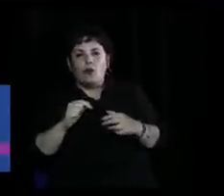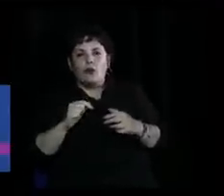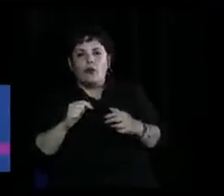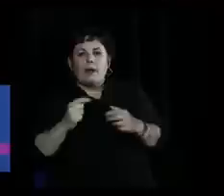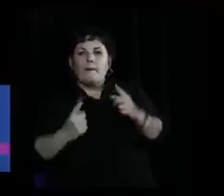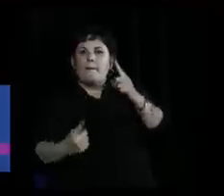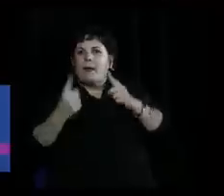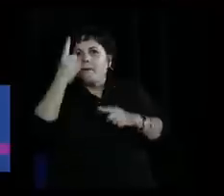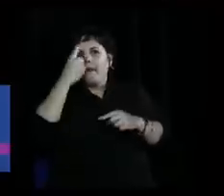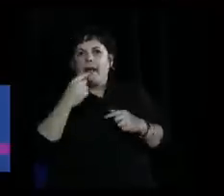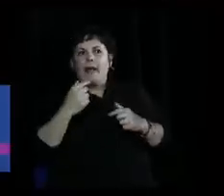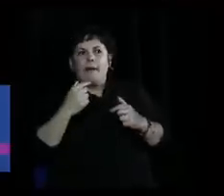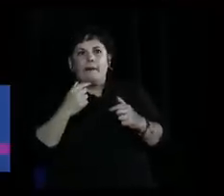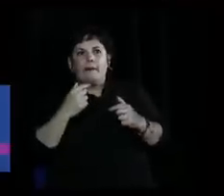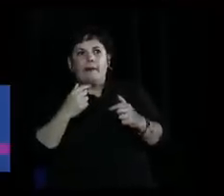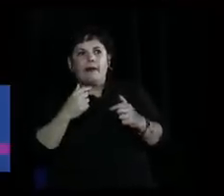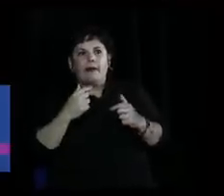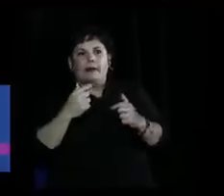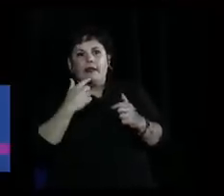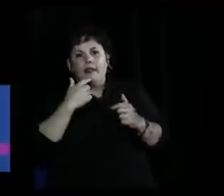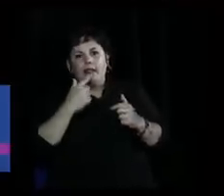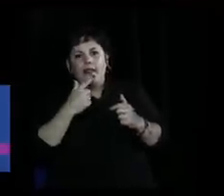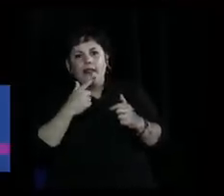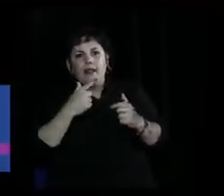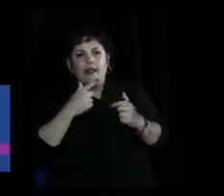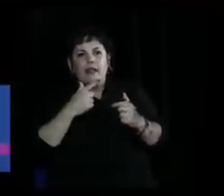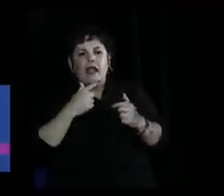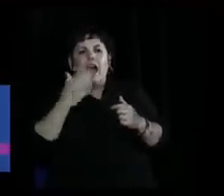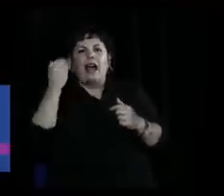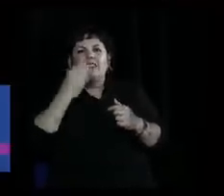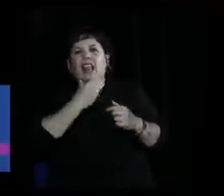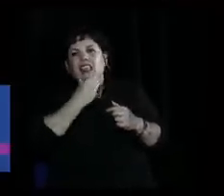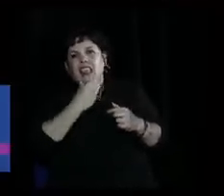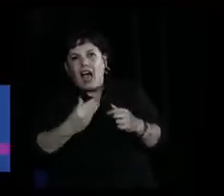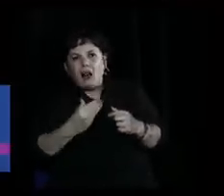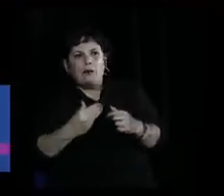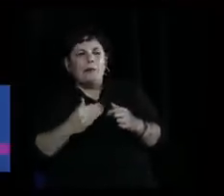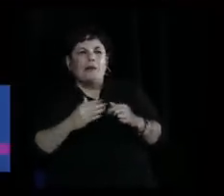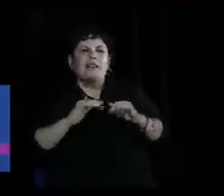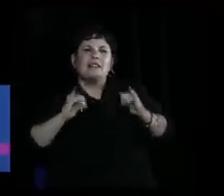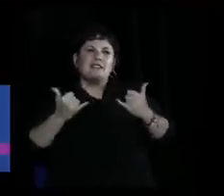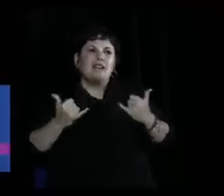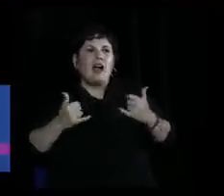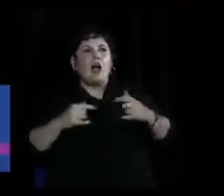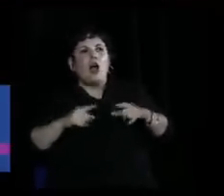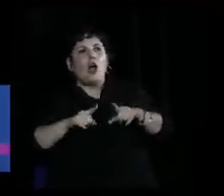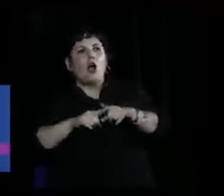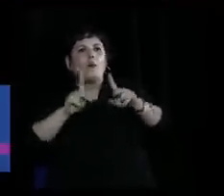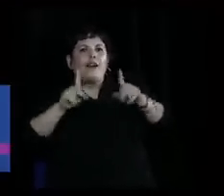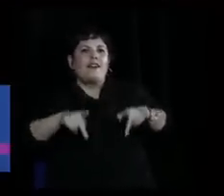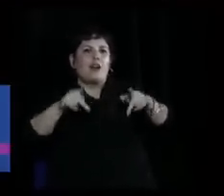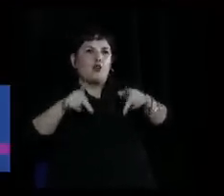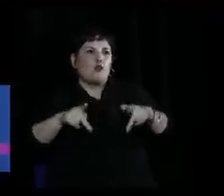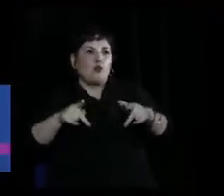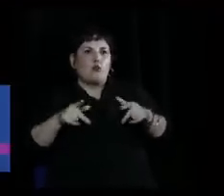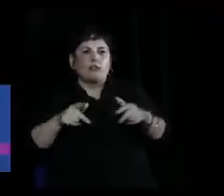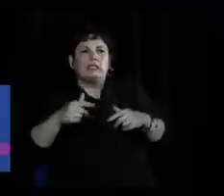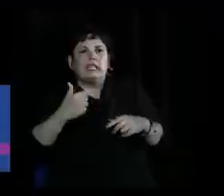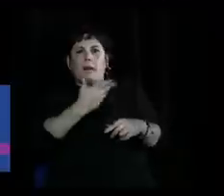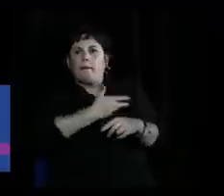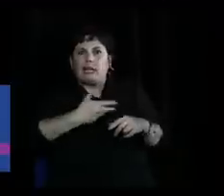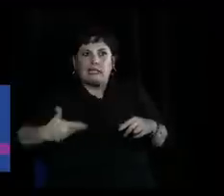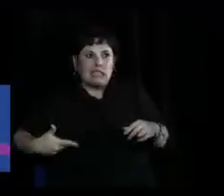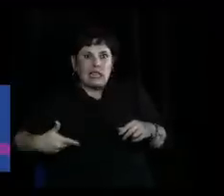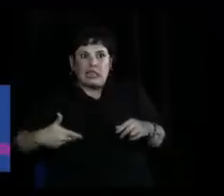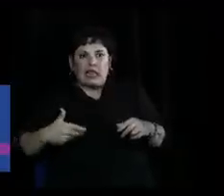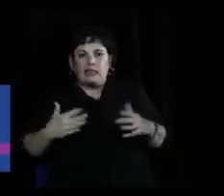es la primera destitución, porque lo de Talvi fue una renuncia que él hizo y que el presidente me parece que no